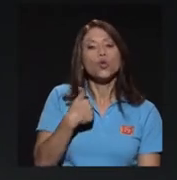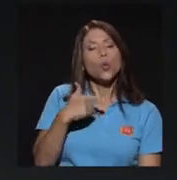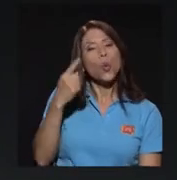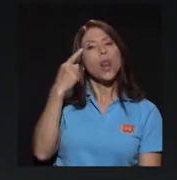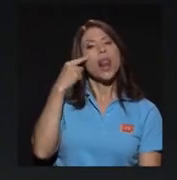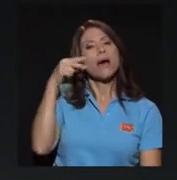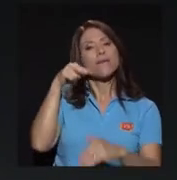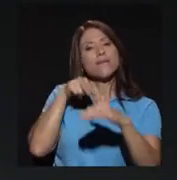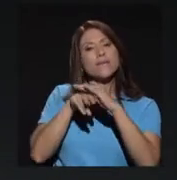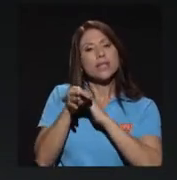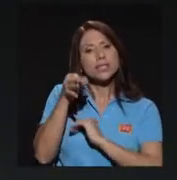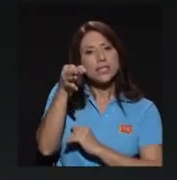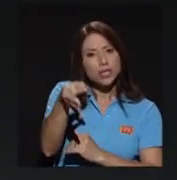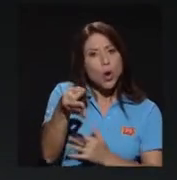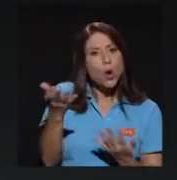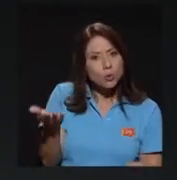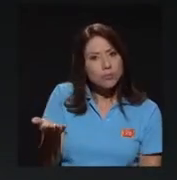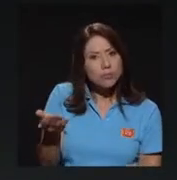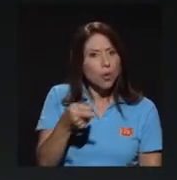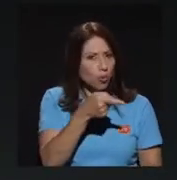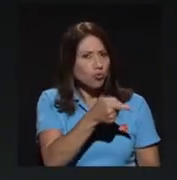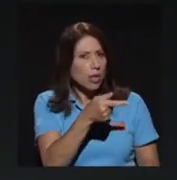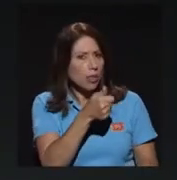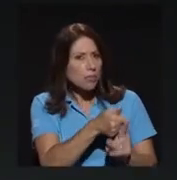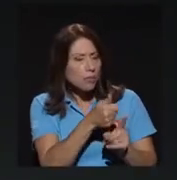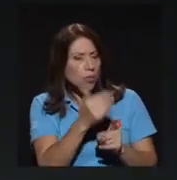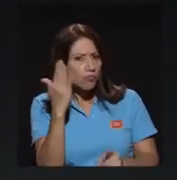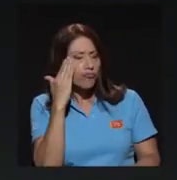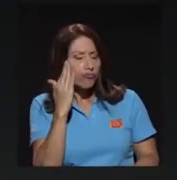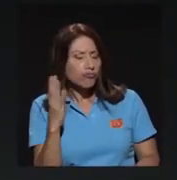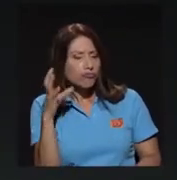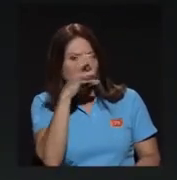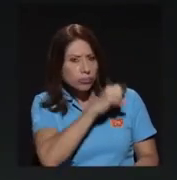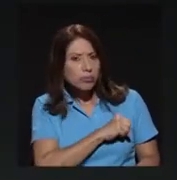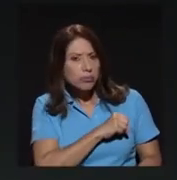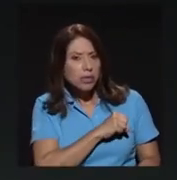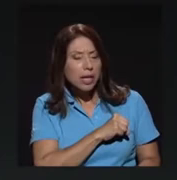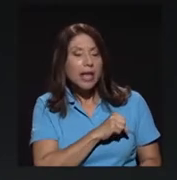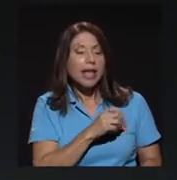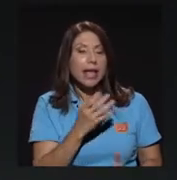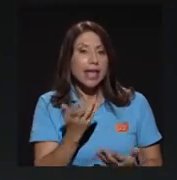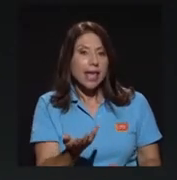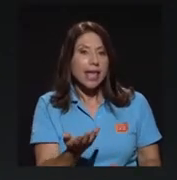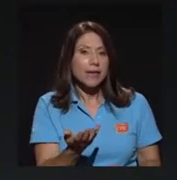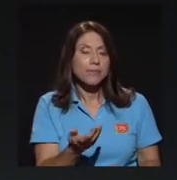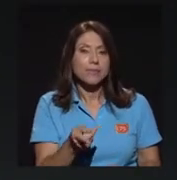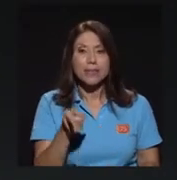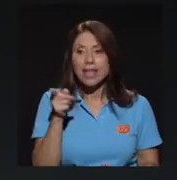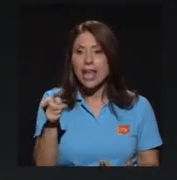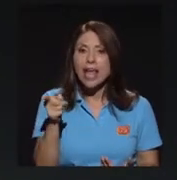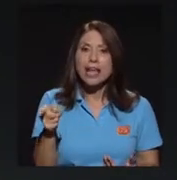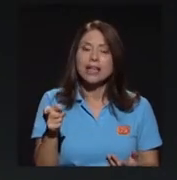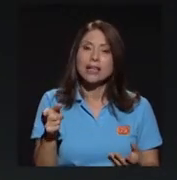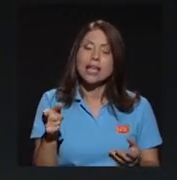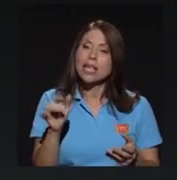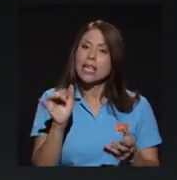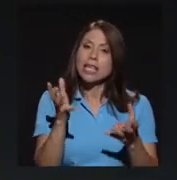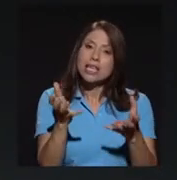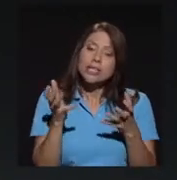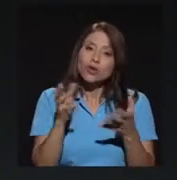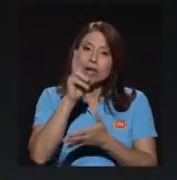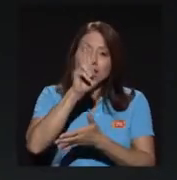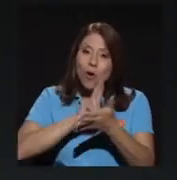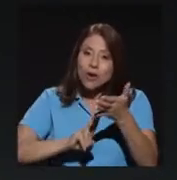y usted lo vivió de integrar básicamente la estructura física